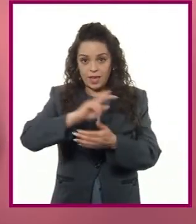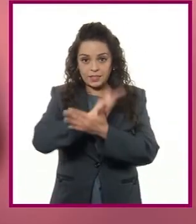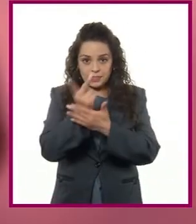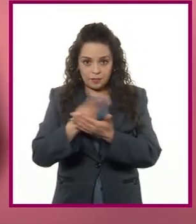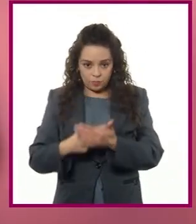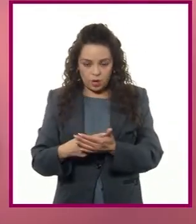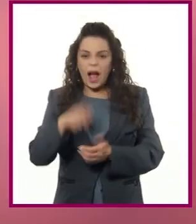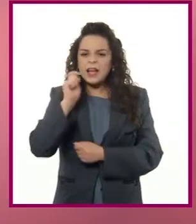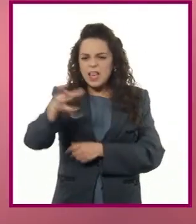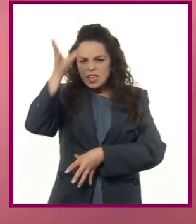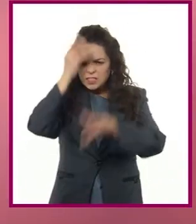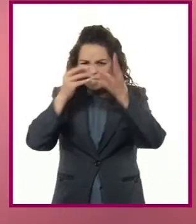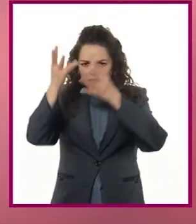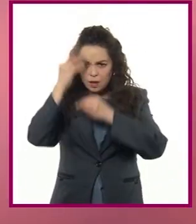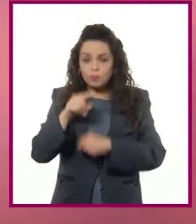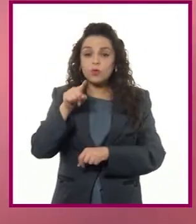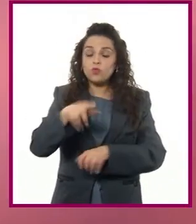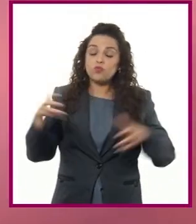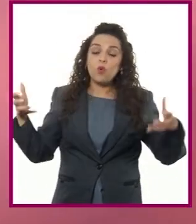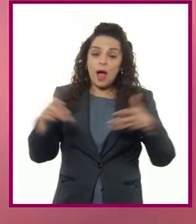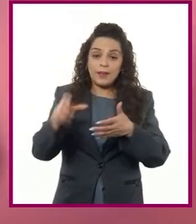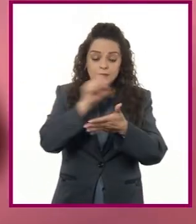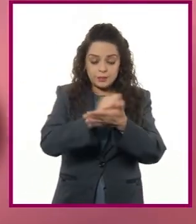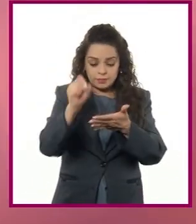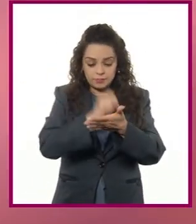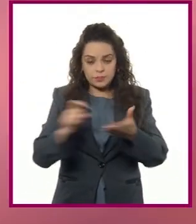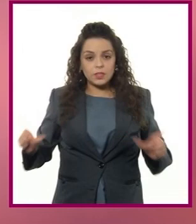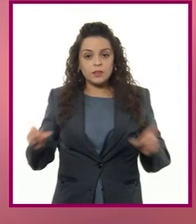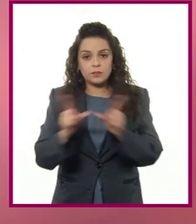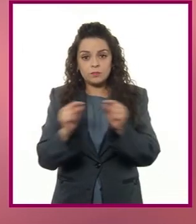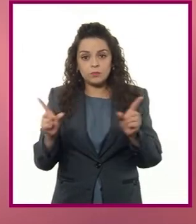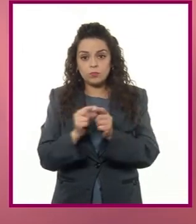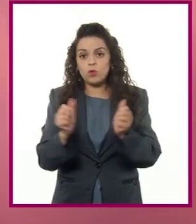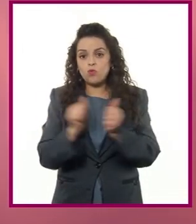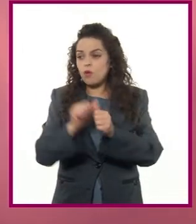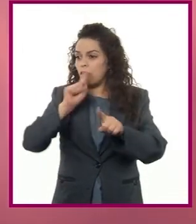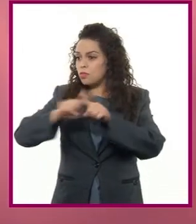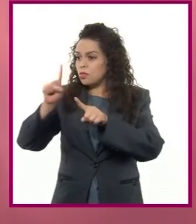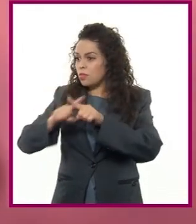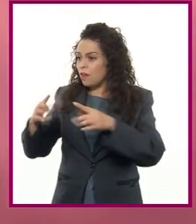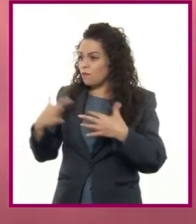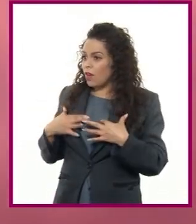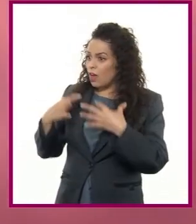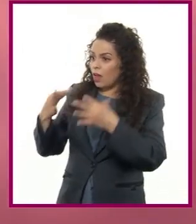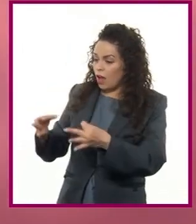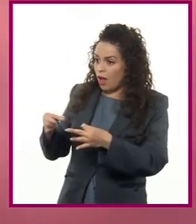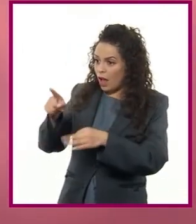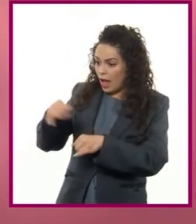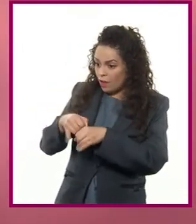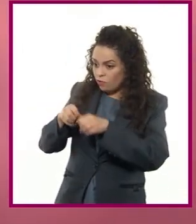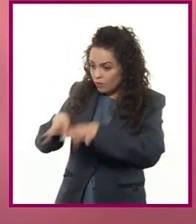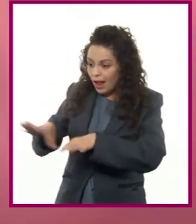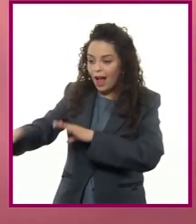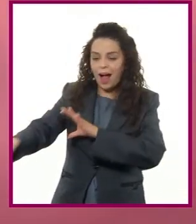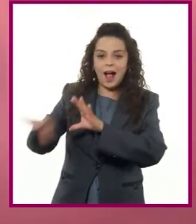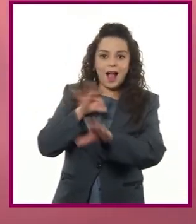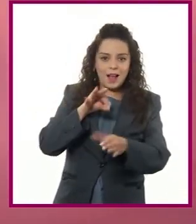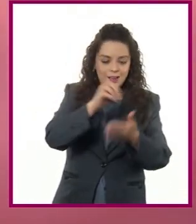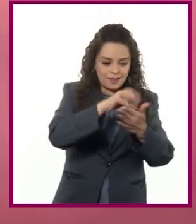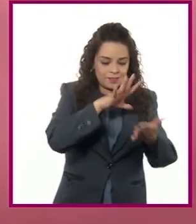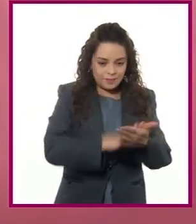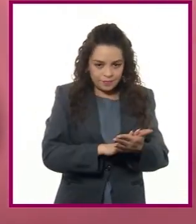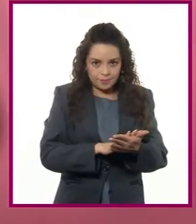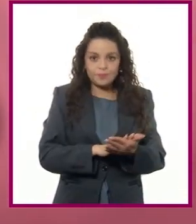esperado. Elabora resúmenes que integren la información de varias fuentes, cuyo propósito fue analizar el uso